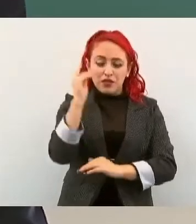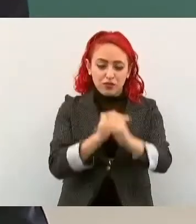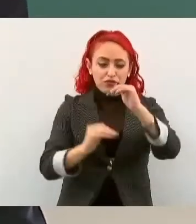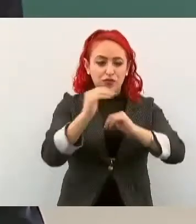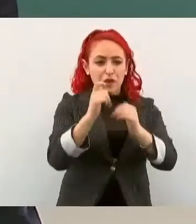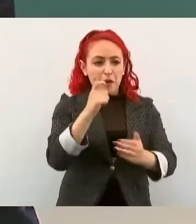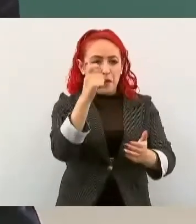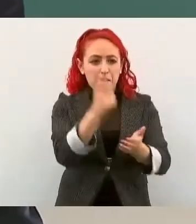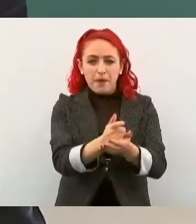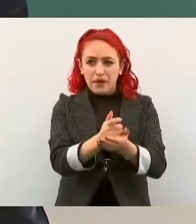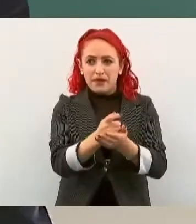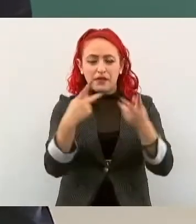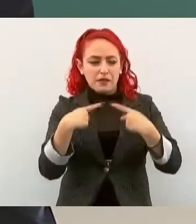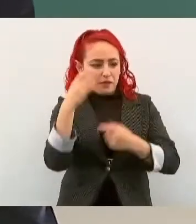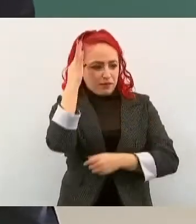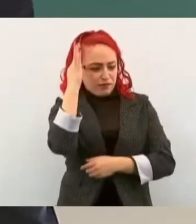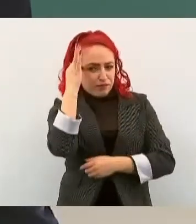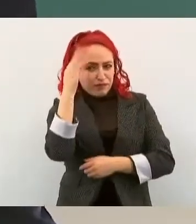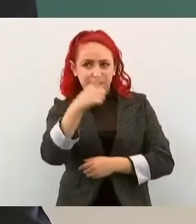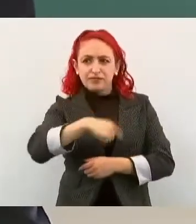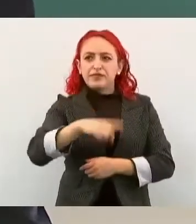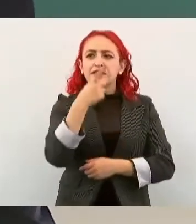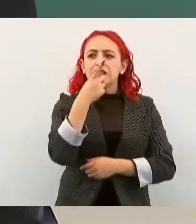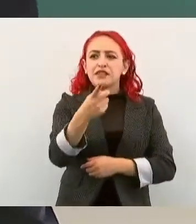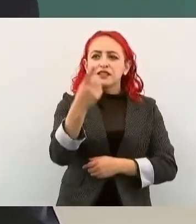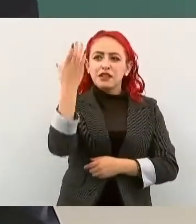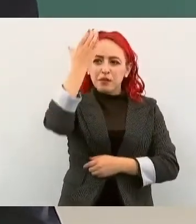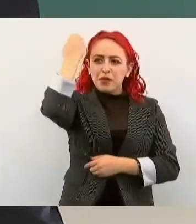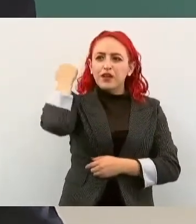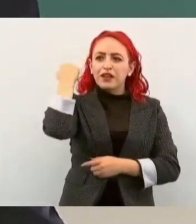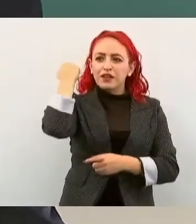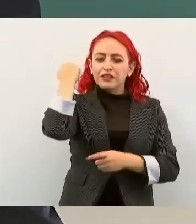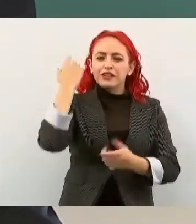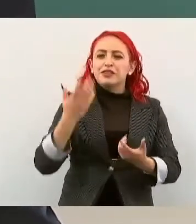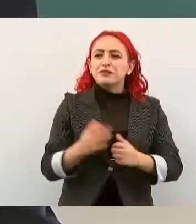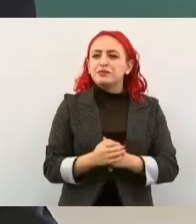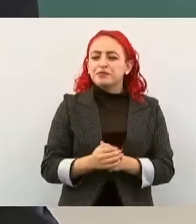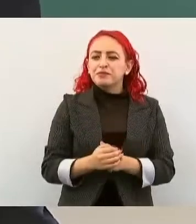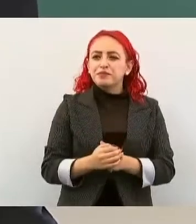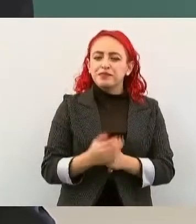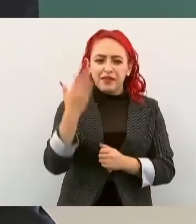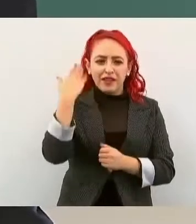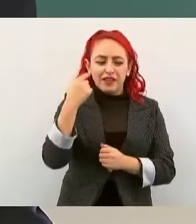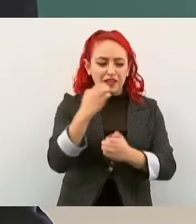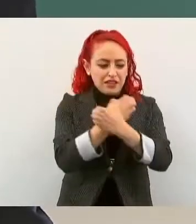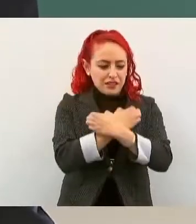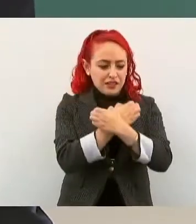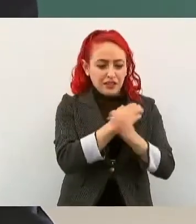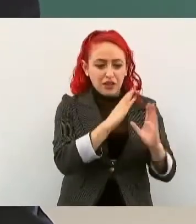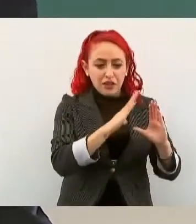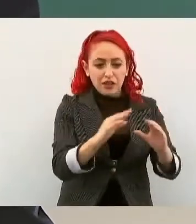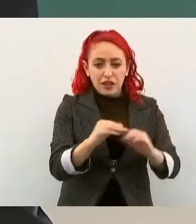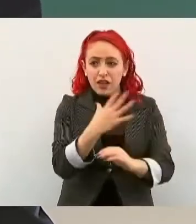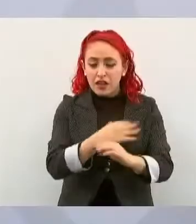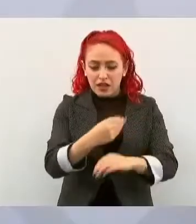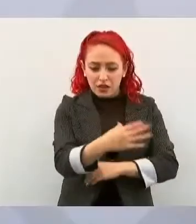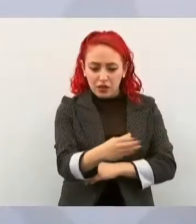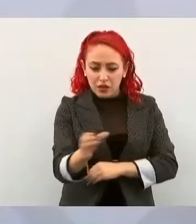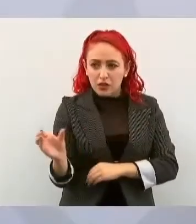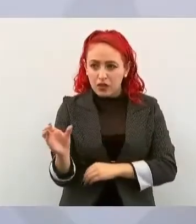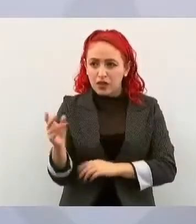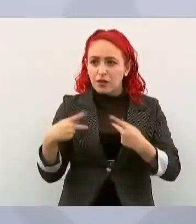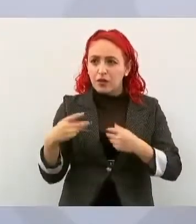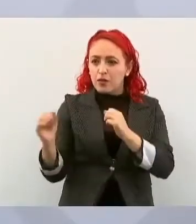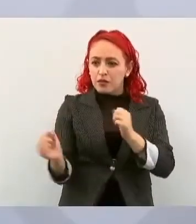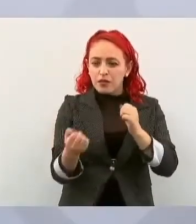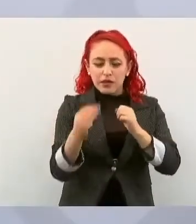el salario del peón. Decía Morelos que se eduque al hijo del campesino y al hijo del